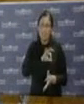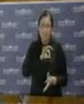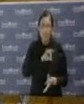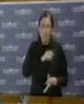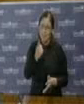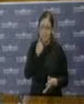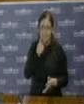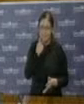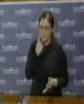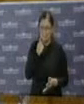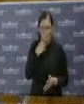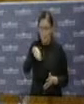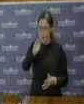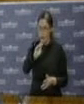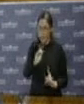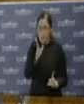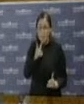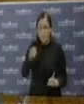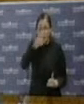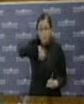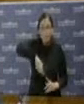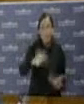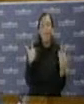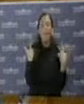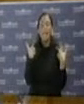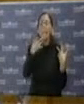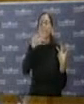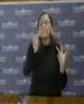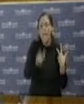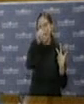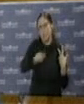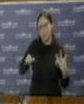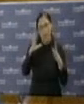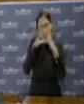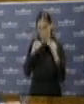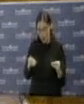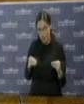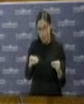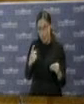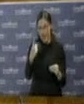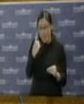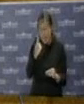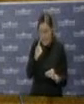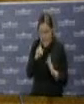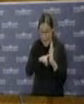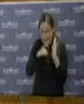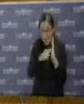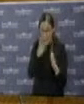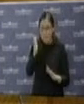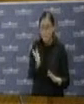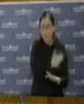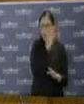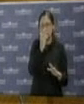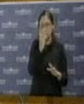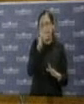aunque desgraciadamente lo paguen todos los andaluces. Se han pasado toda la legislatura, el señor Griñán